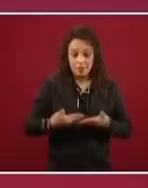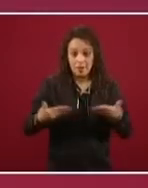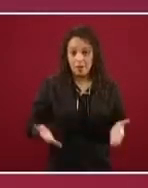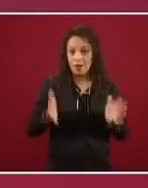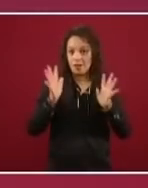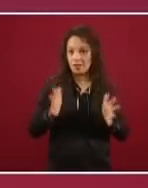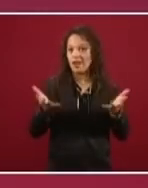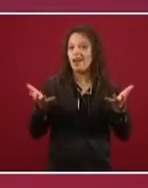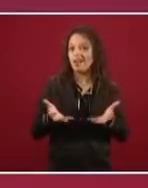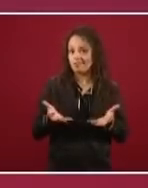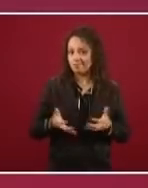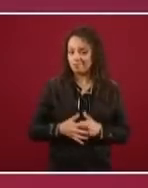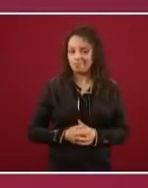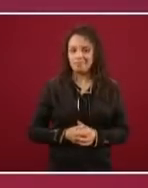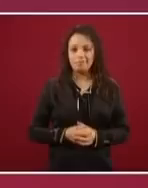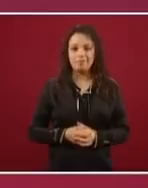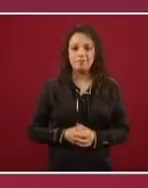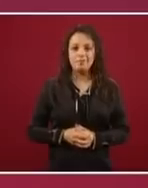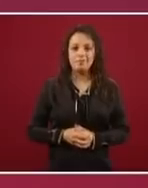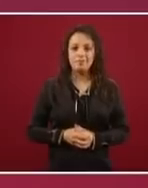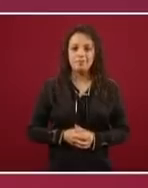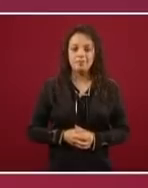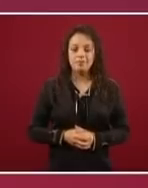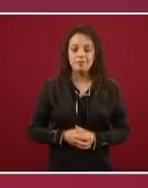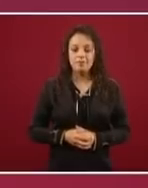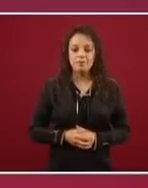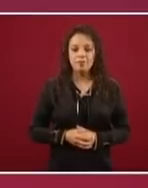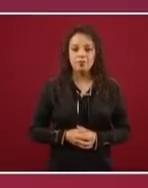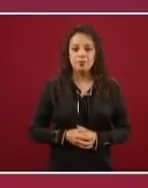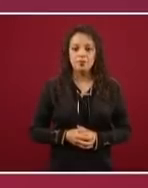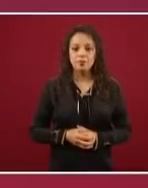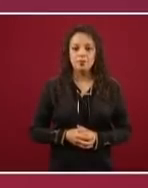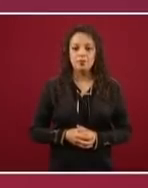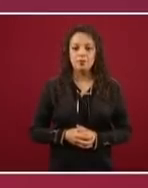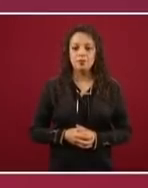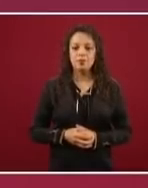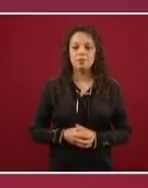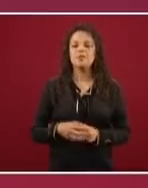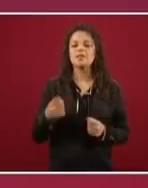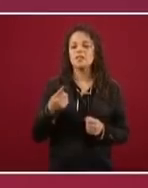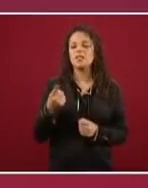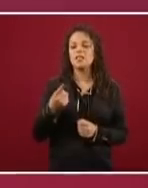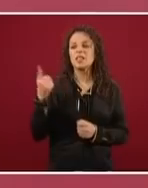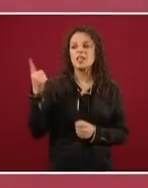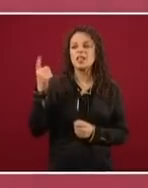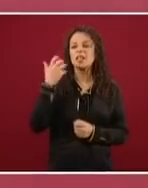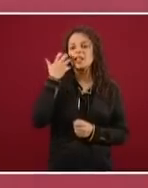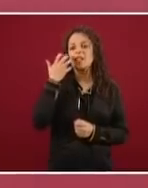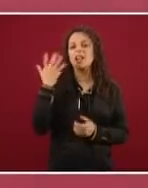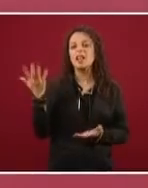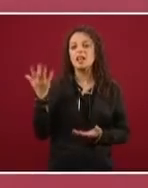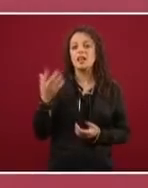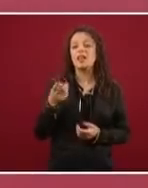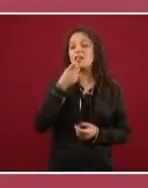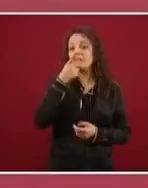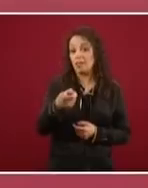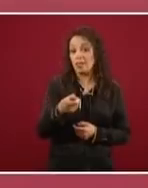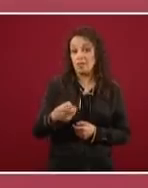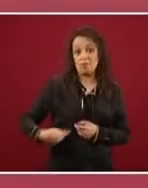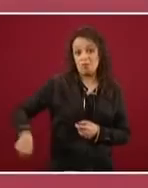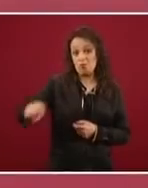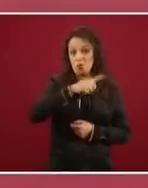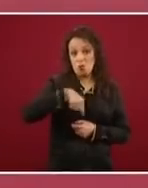e consigna era decir todos son iguales